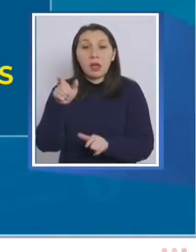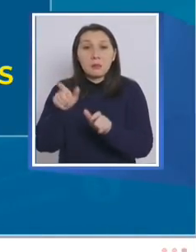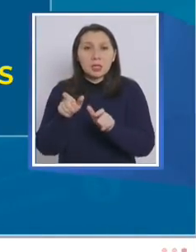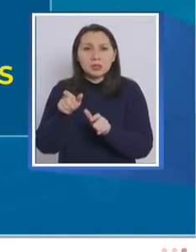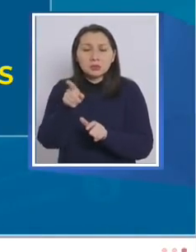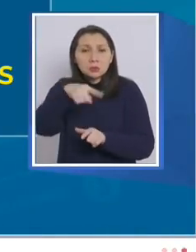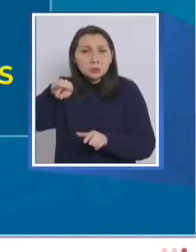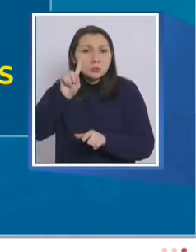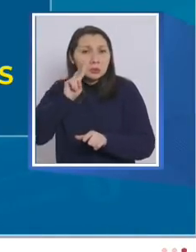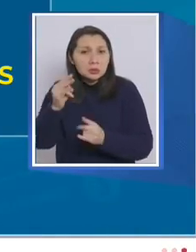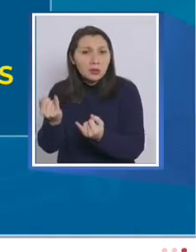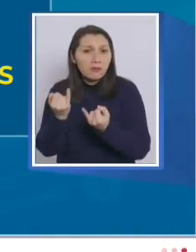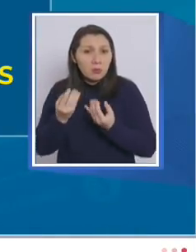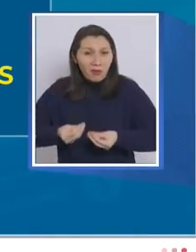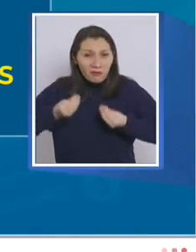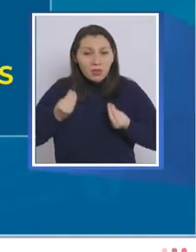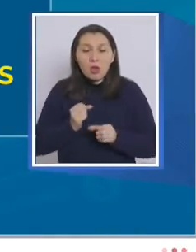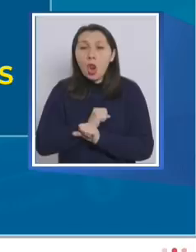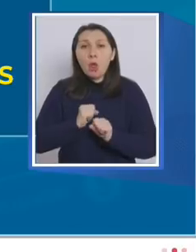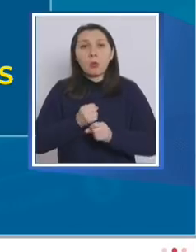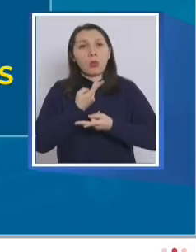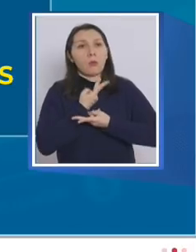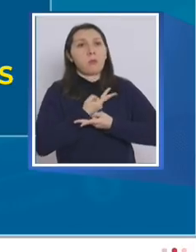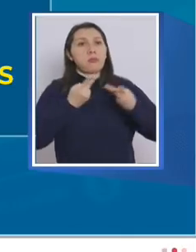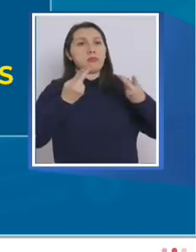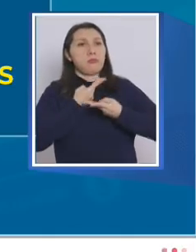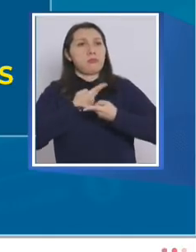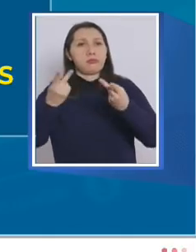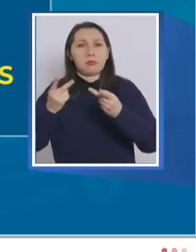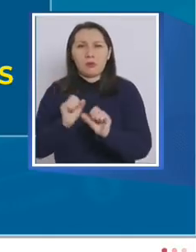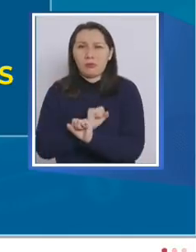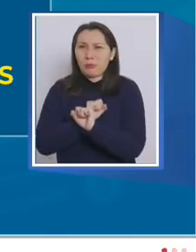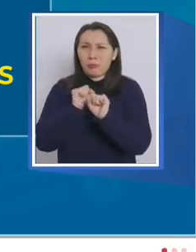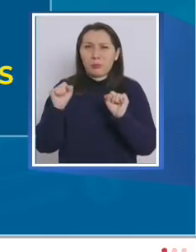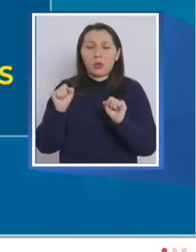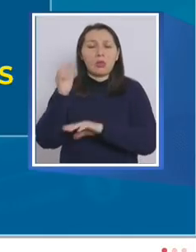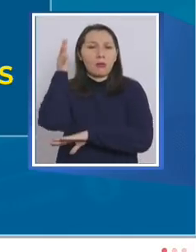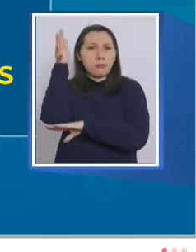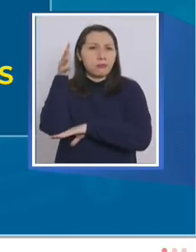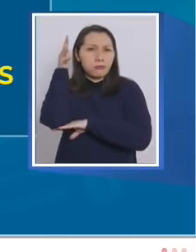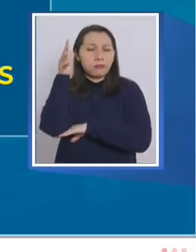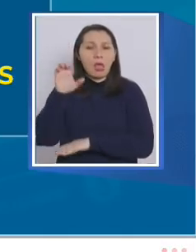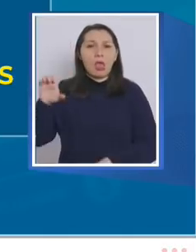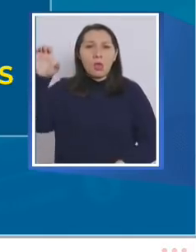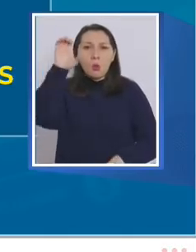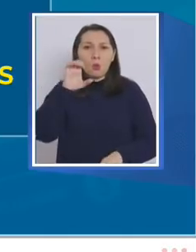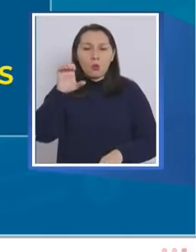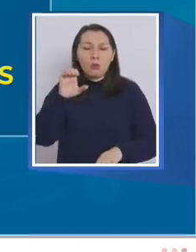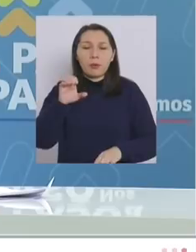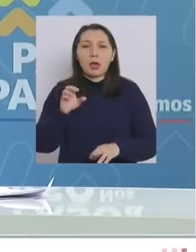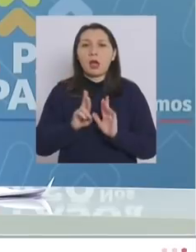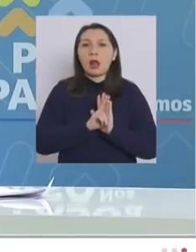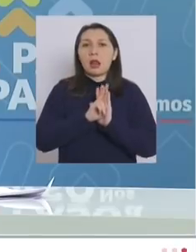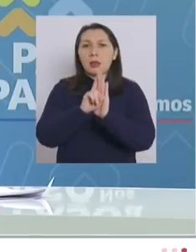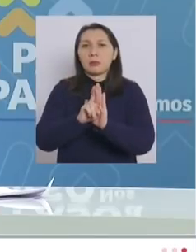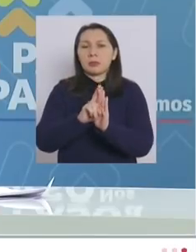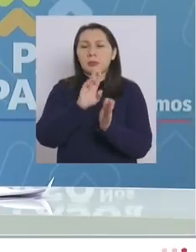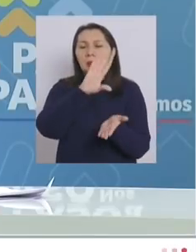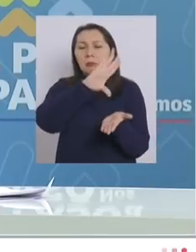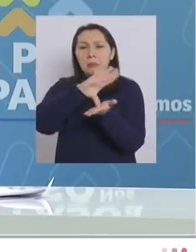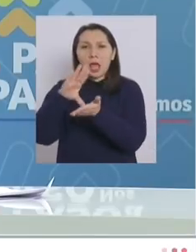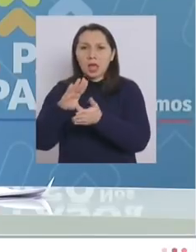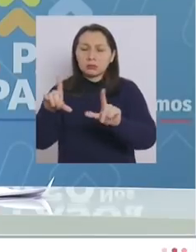bien informada no puede dar ese tipo de noticias en el foro europeo, representando a países